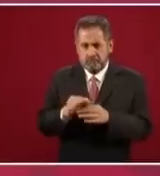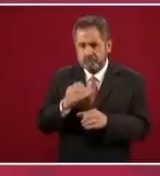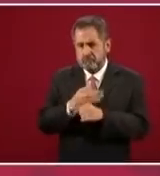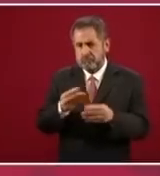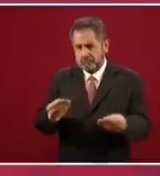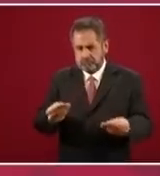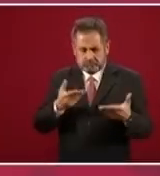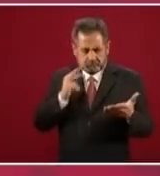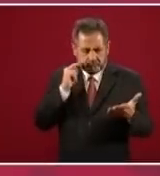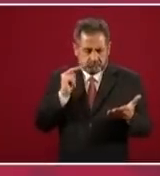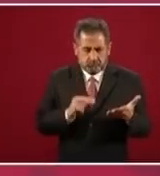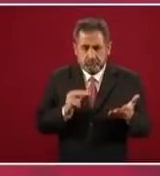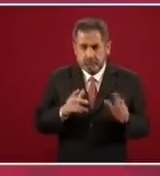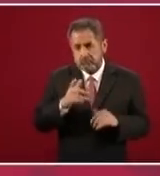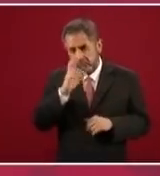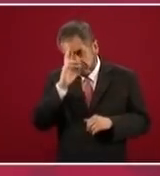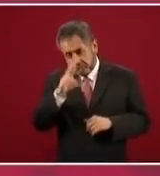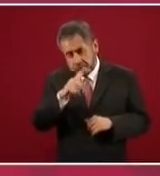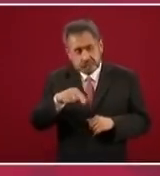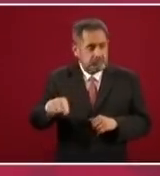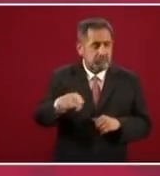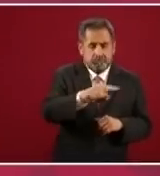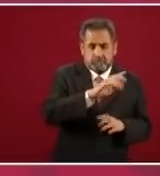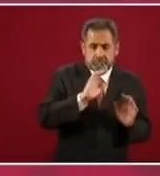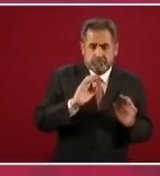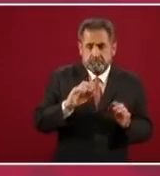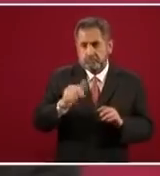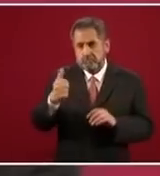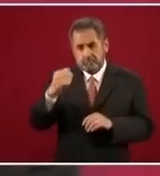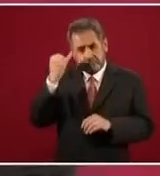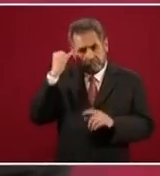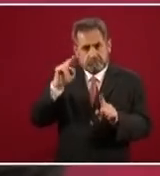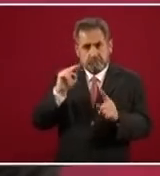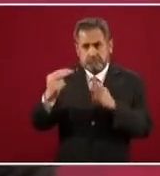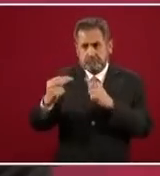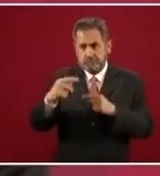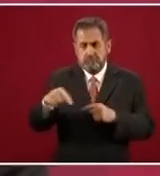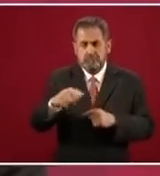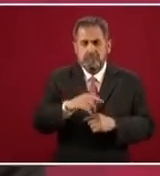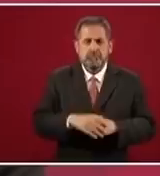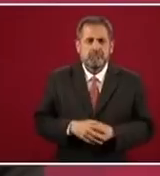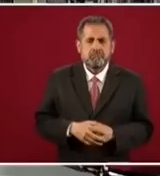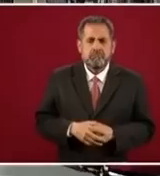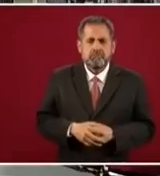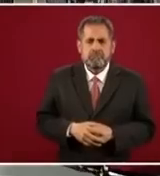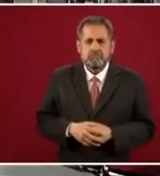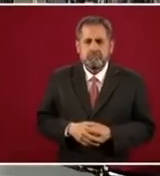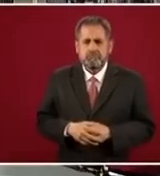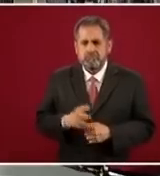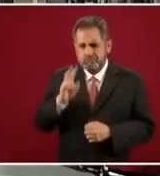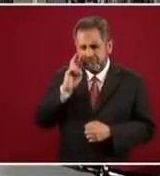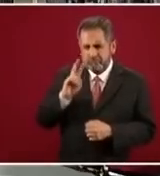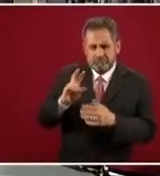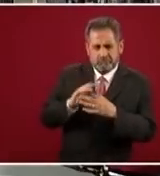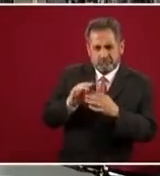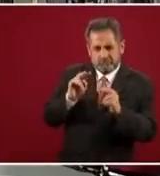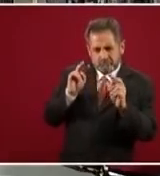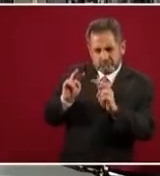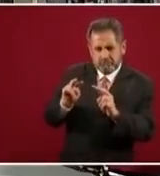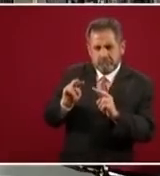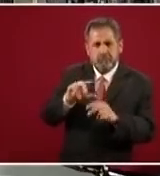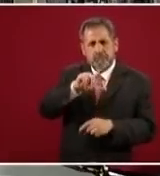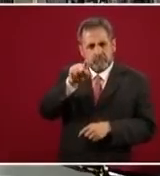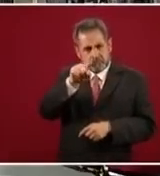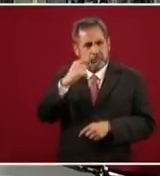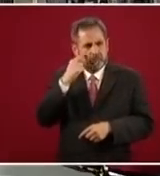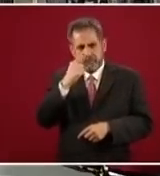información. Respeto otros puntos de vista. ¿Podría ver las imágenes para usted calificar si en efecto